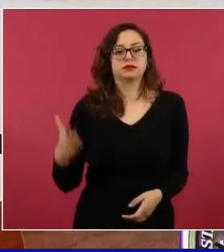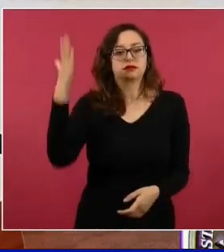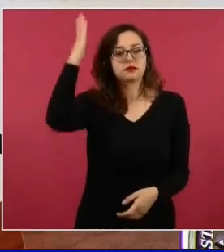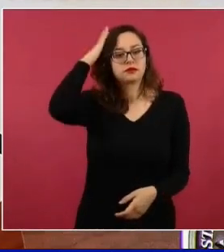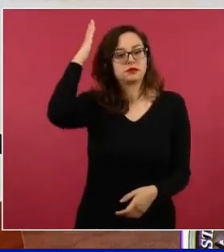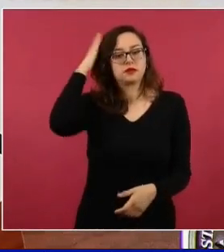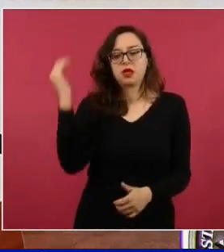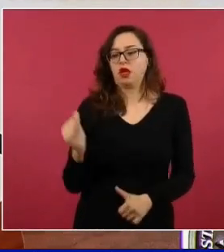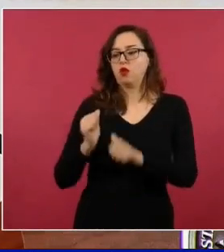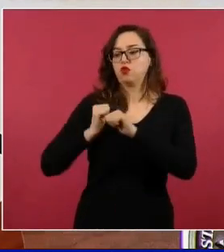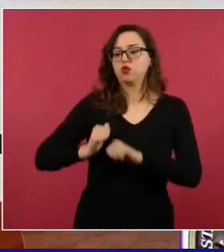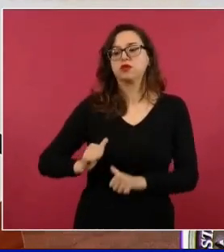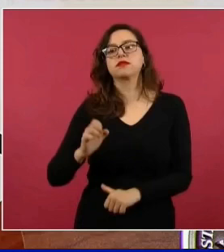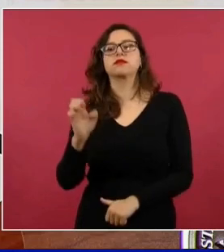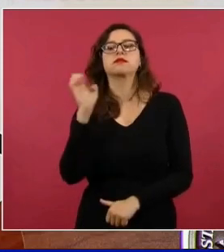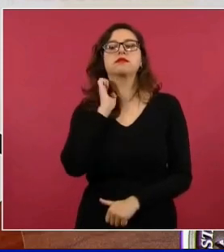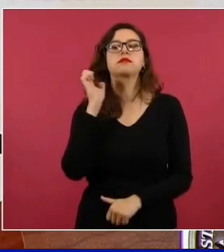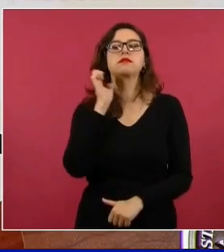Poder Ejecutivo.